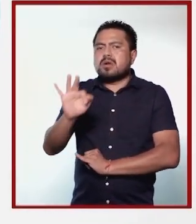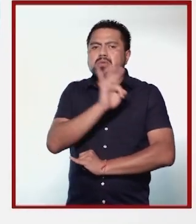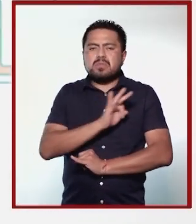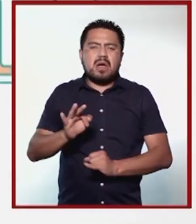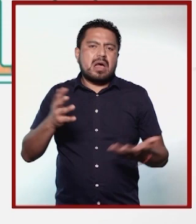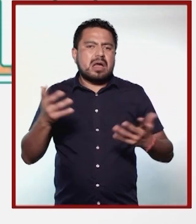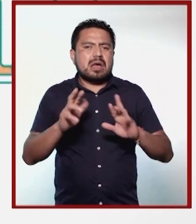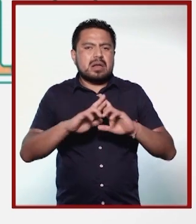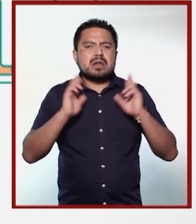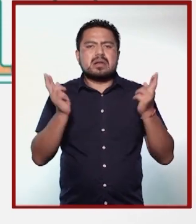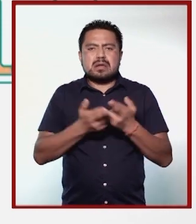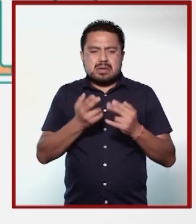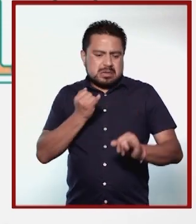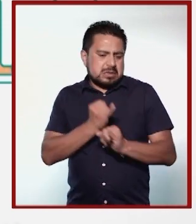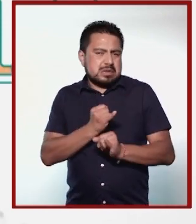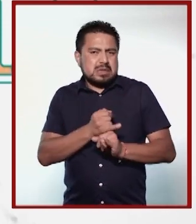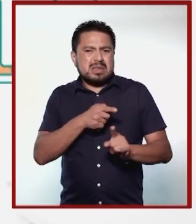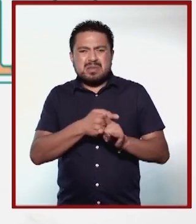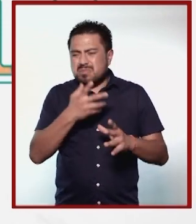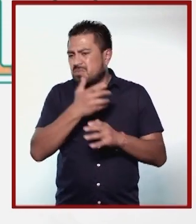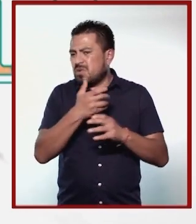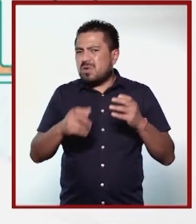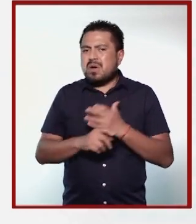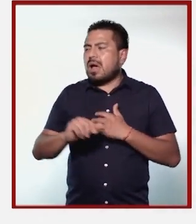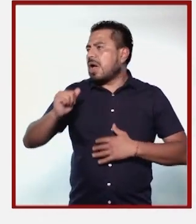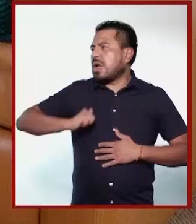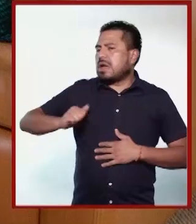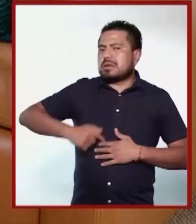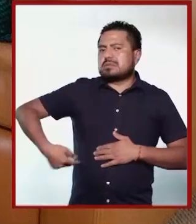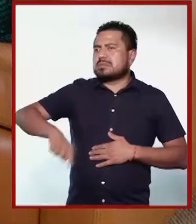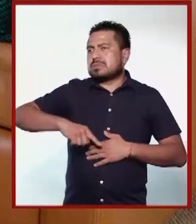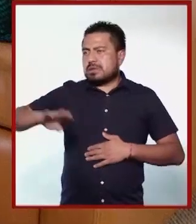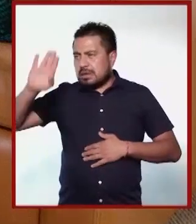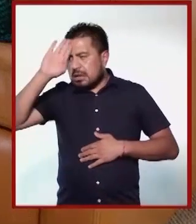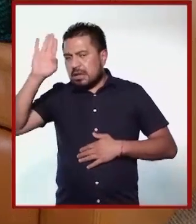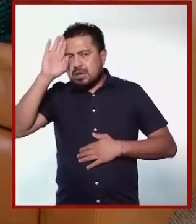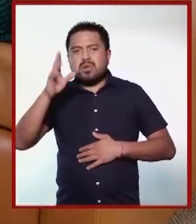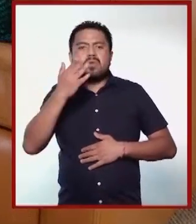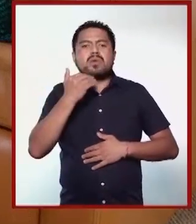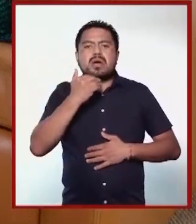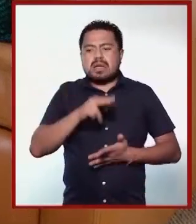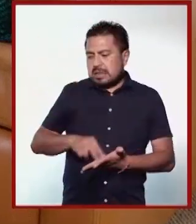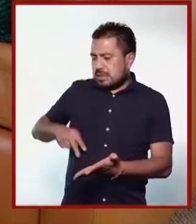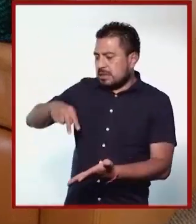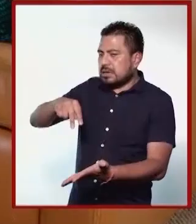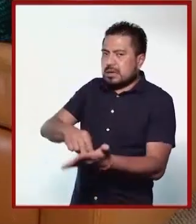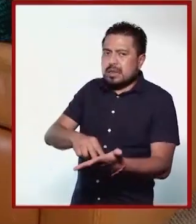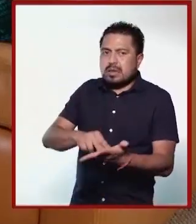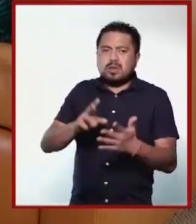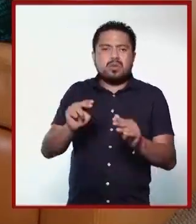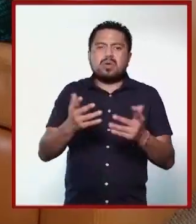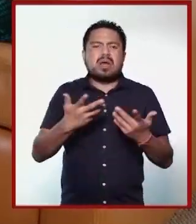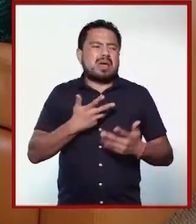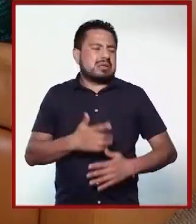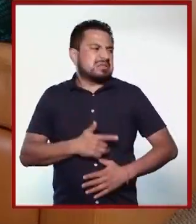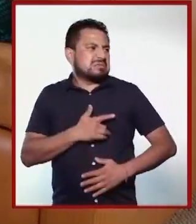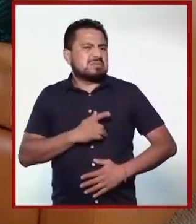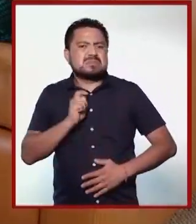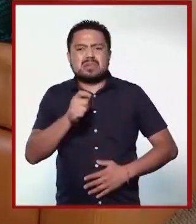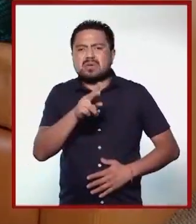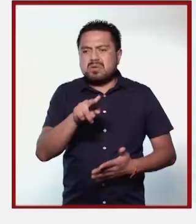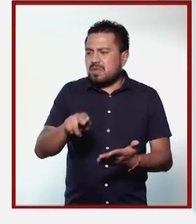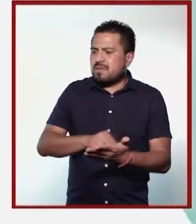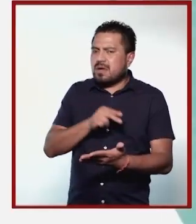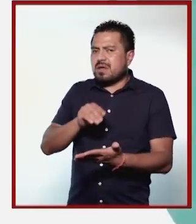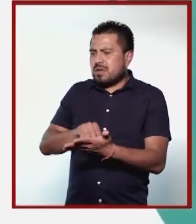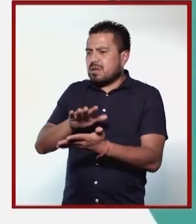hacer reuniones en línea, o sea, muchas cosas que antes considerábamos que si no estábamos presentes no tenía sentido, si no íbamos a firmar